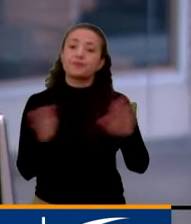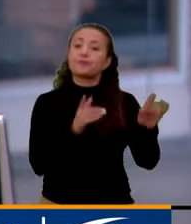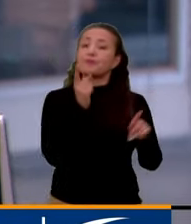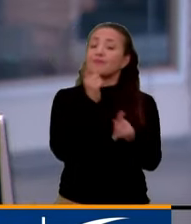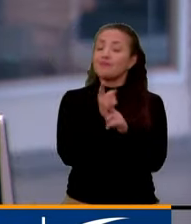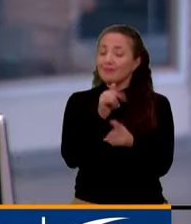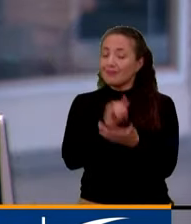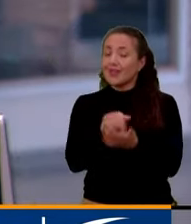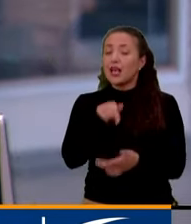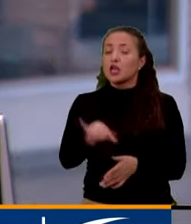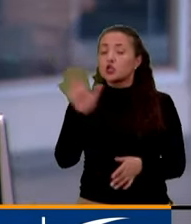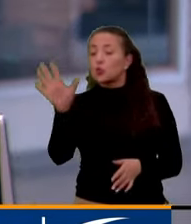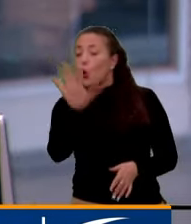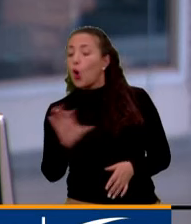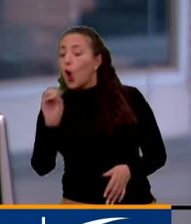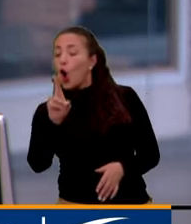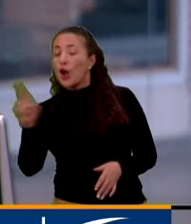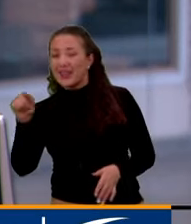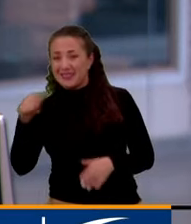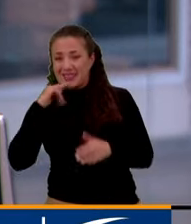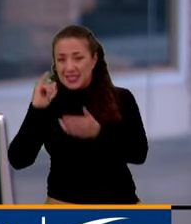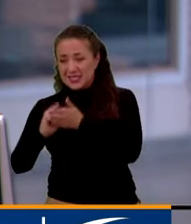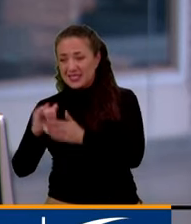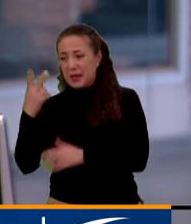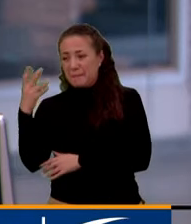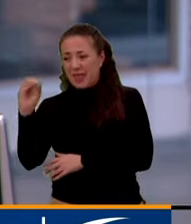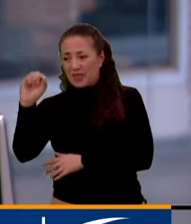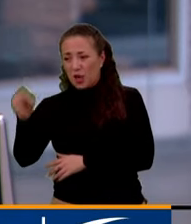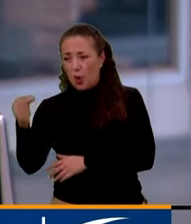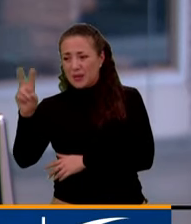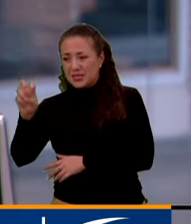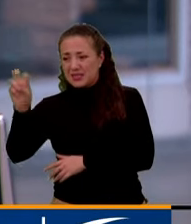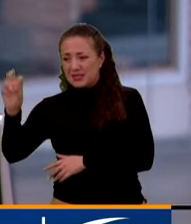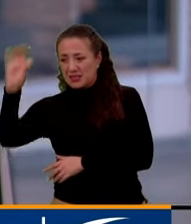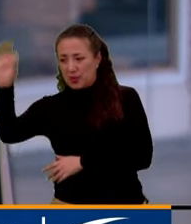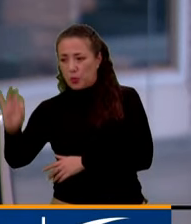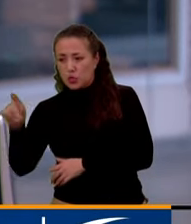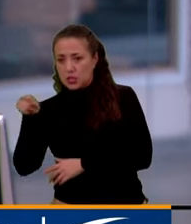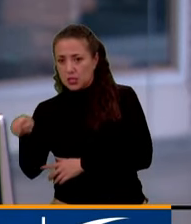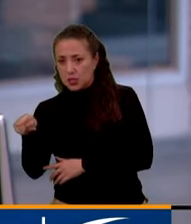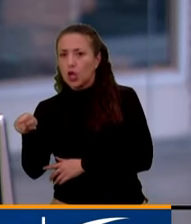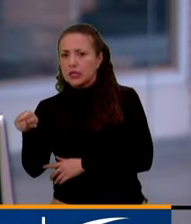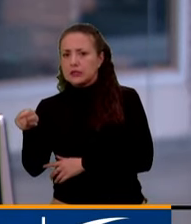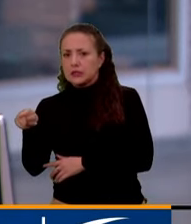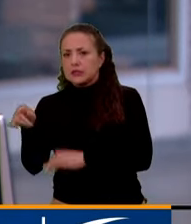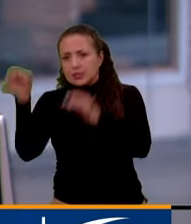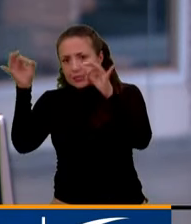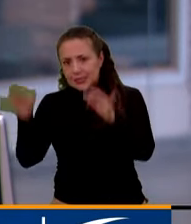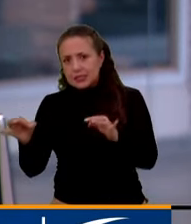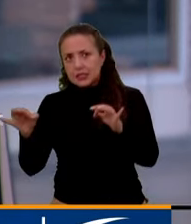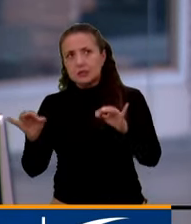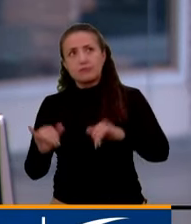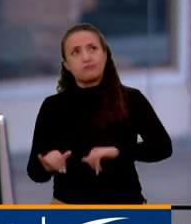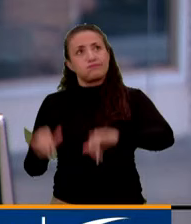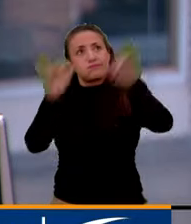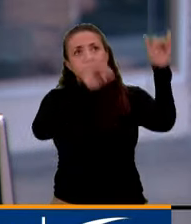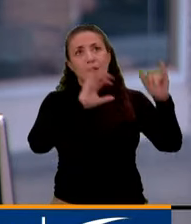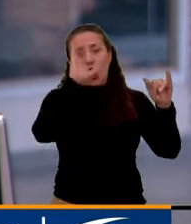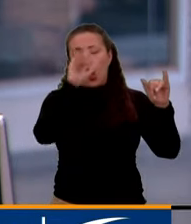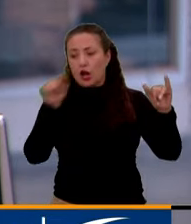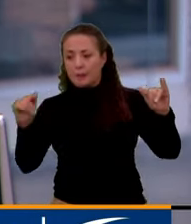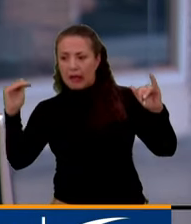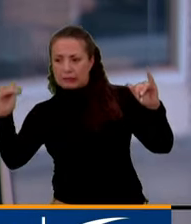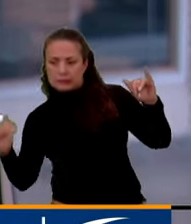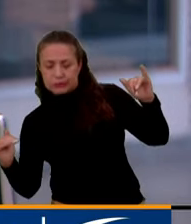aunque la región oriente se ubica en el indicador del 20,77%, muy inferior al promedio nacional, los expertos aseguran que el